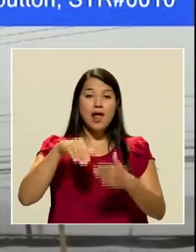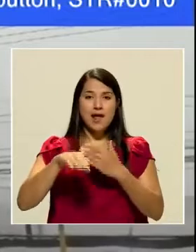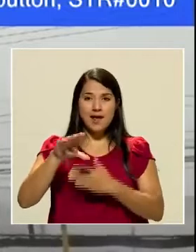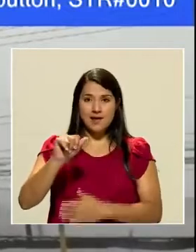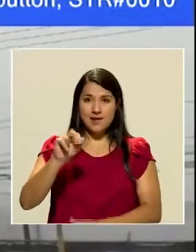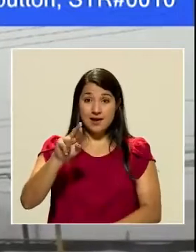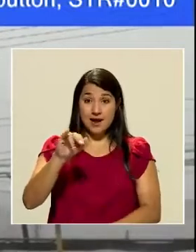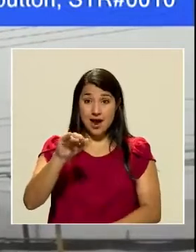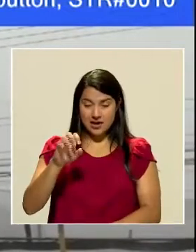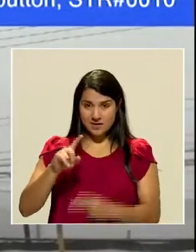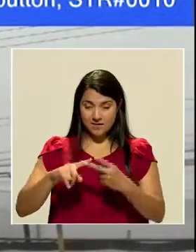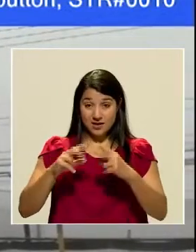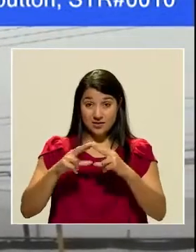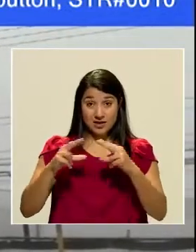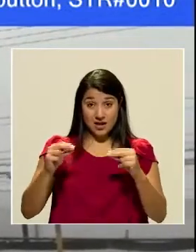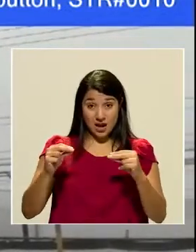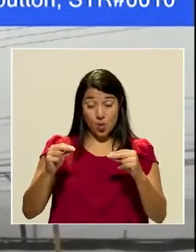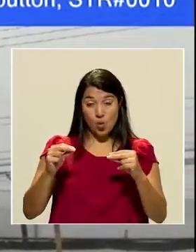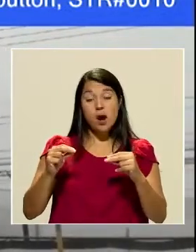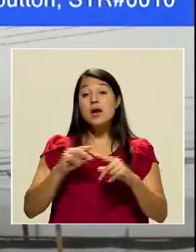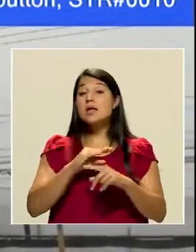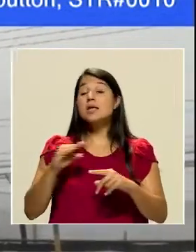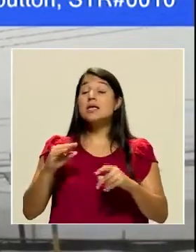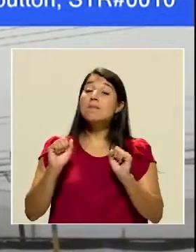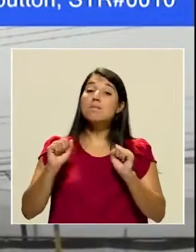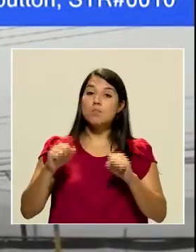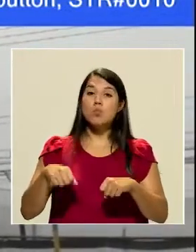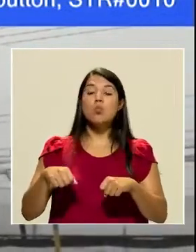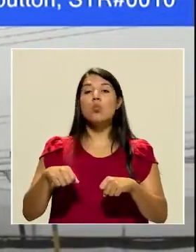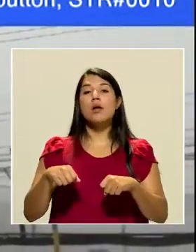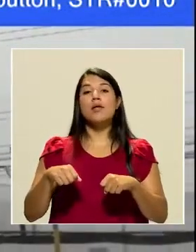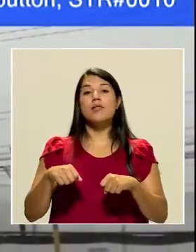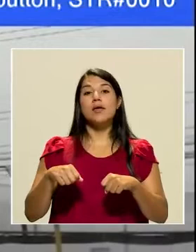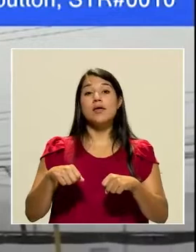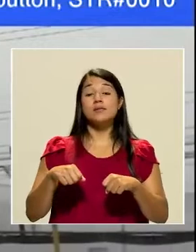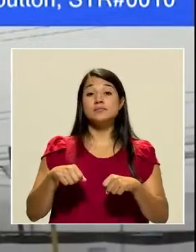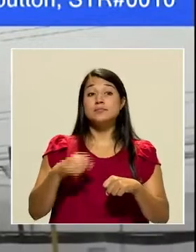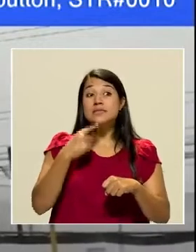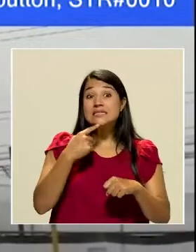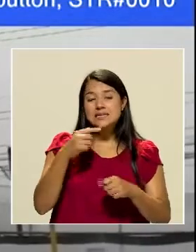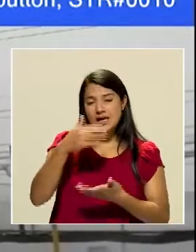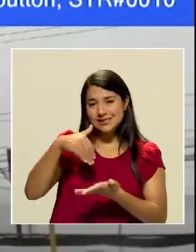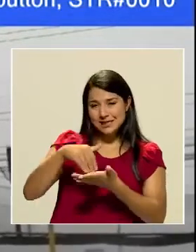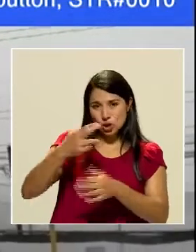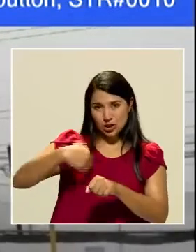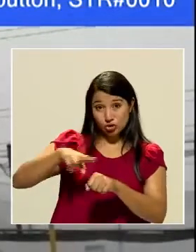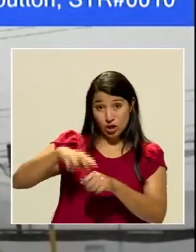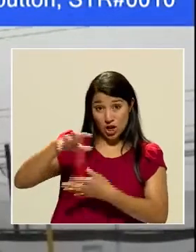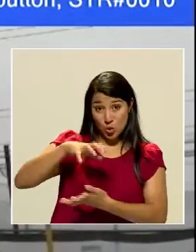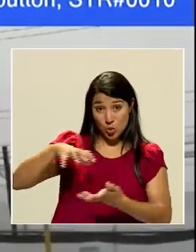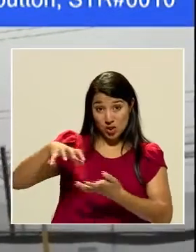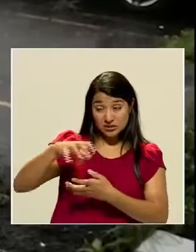en Nicaragua que podría desplazarse. Precisamente el Centro Nacional de Huracanes aseguró que las condiciones